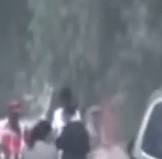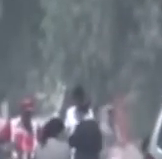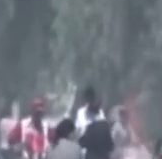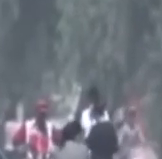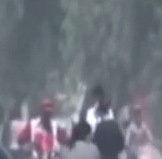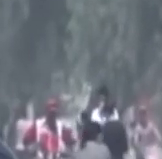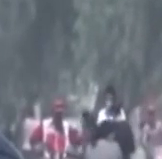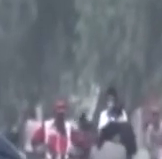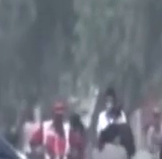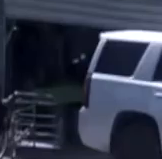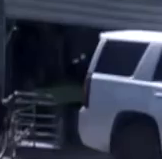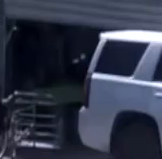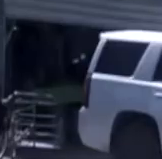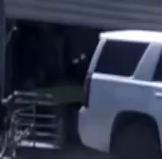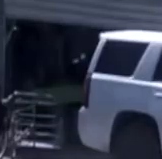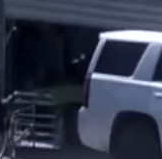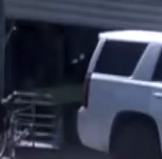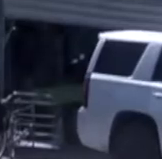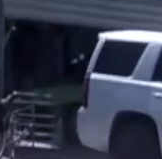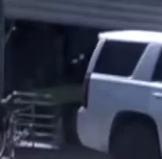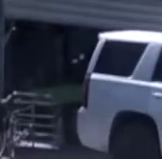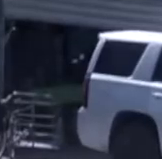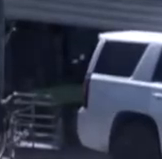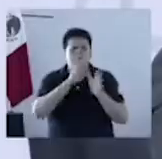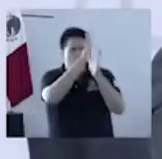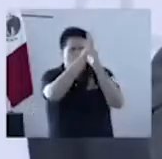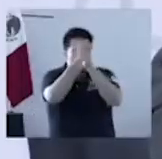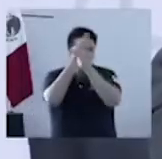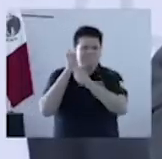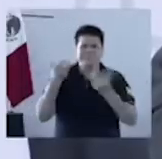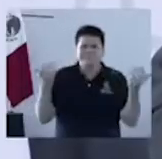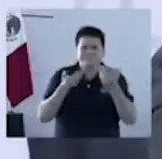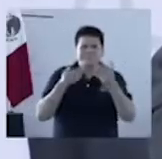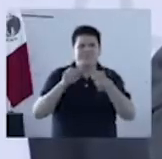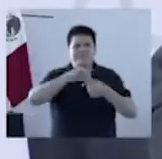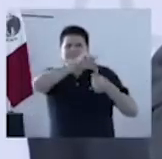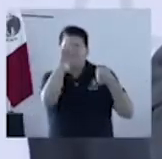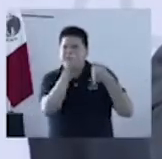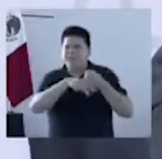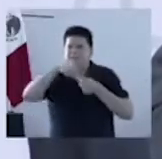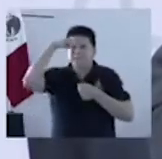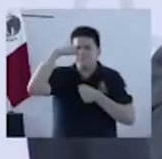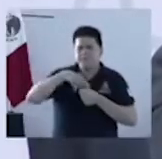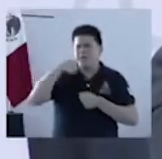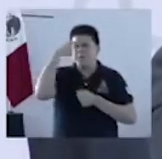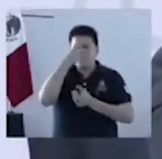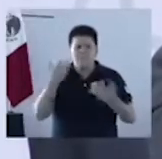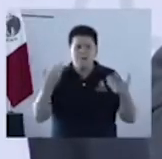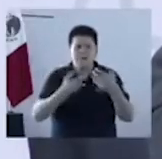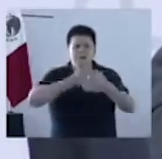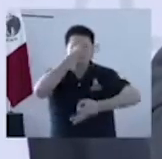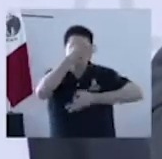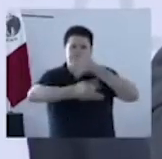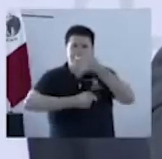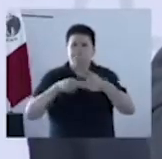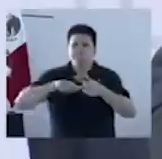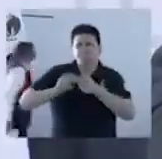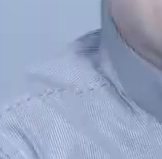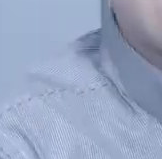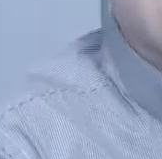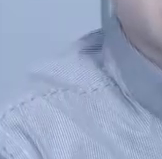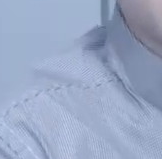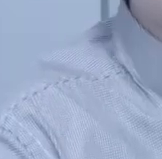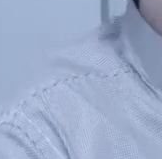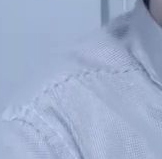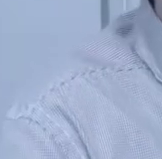parece determinado a no solapar al gobierno de Diego Sinué. Ya lo han exhibido diciendo que no asiste a las juntas de seguridad